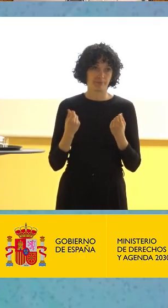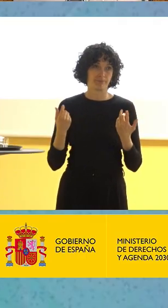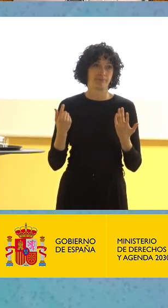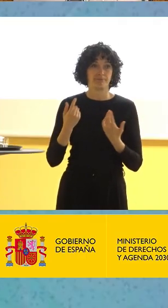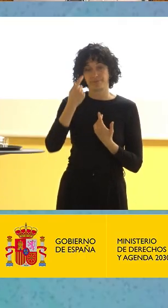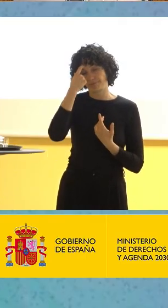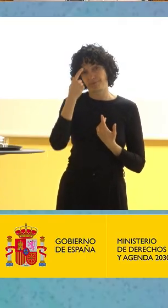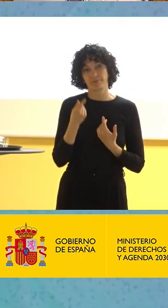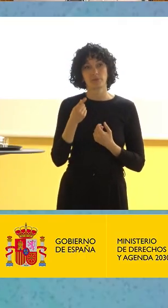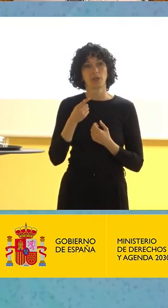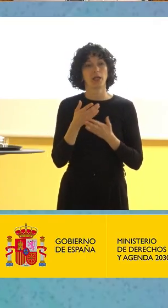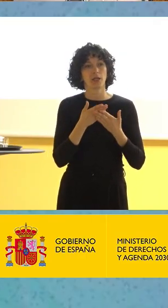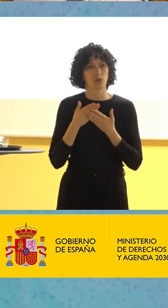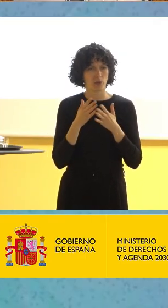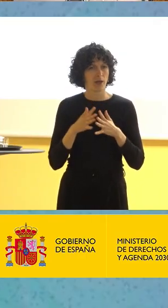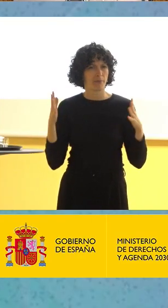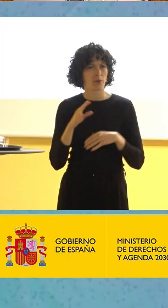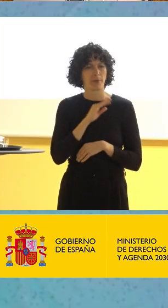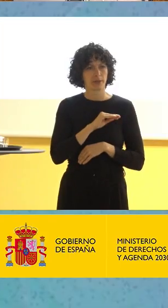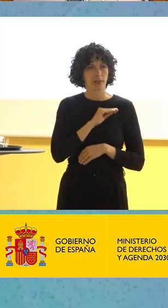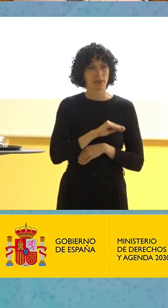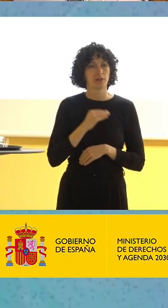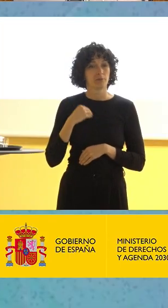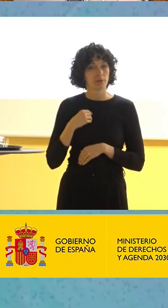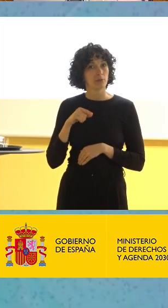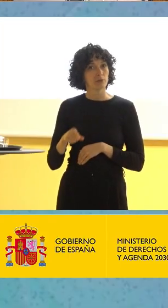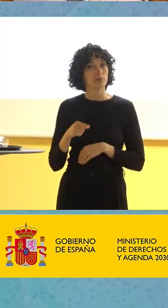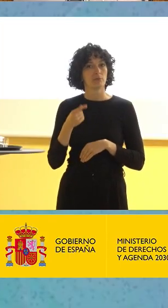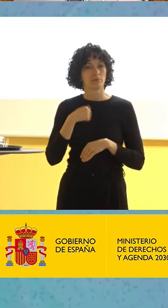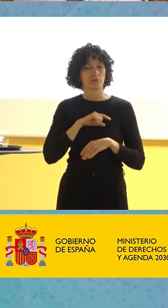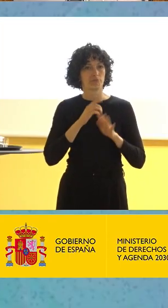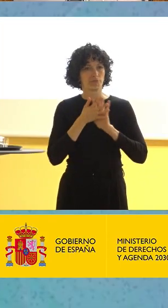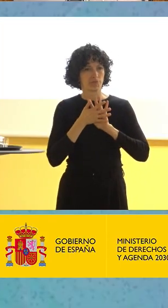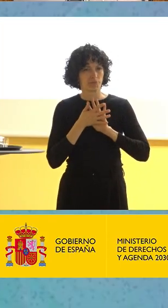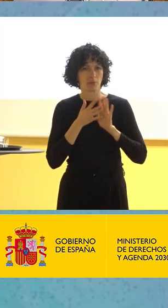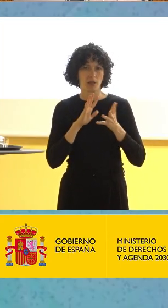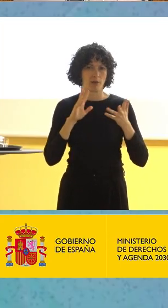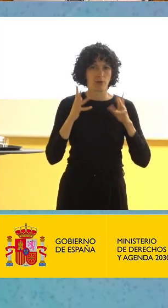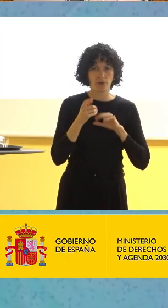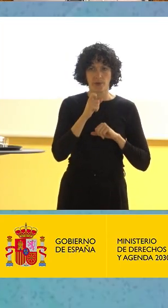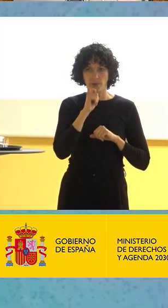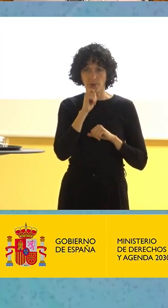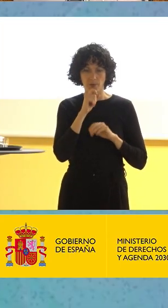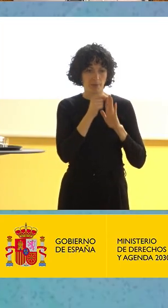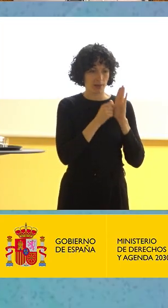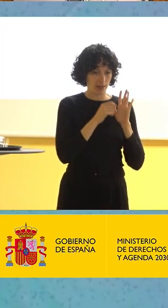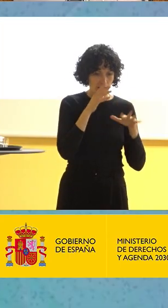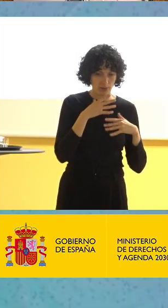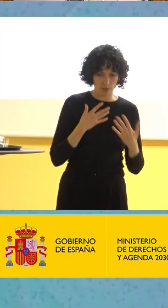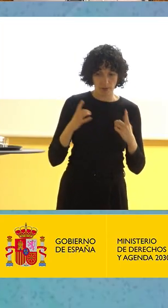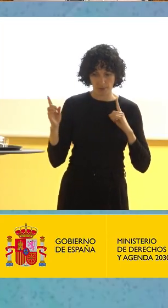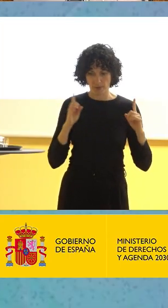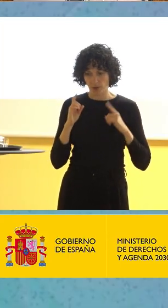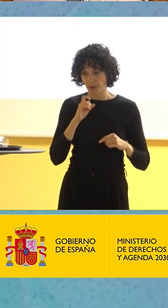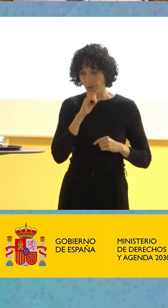que es un estudio bastante amplio en el que hablamos precisamente ¿no? de esa evolución, de cómo son ahora las medidas actuales en